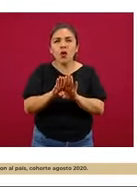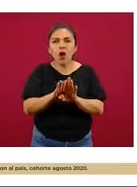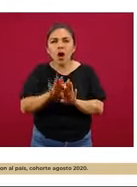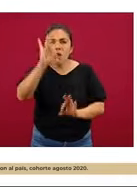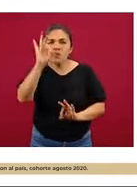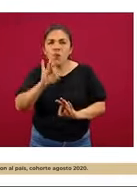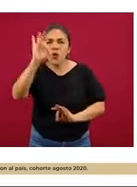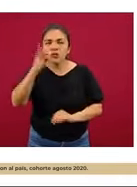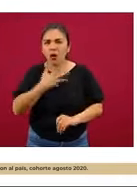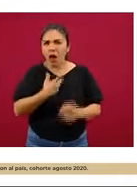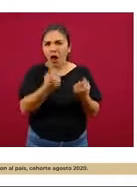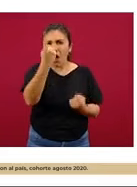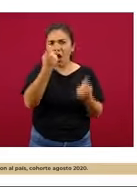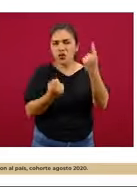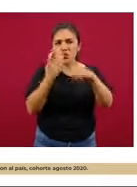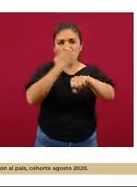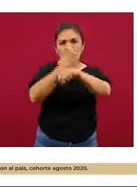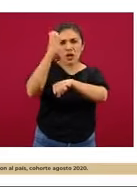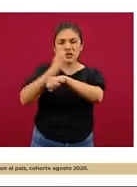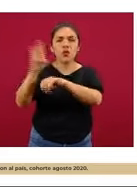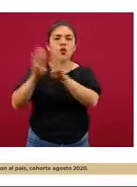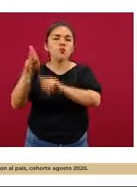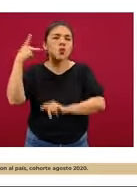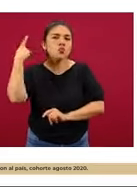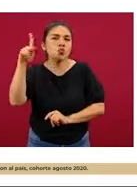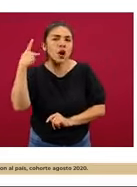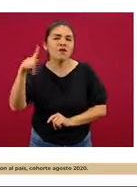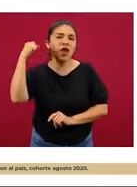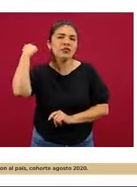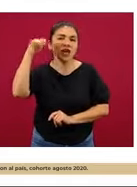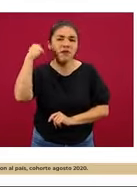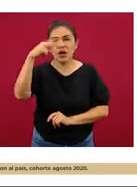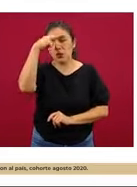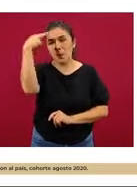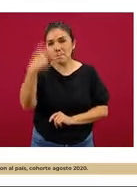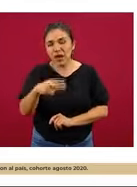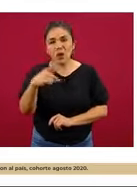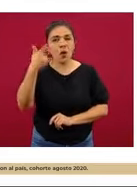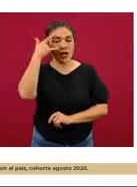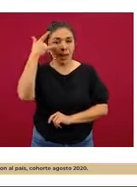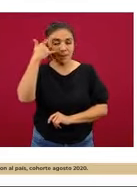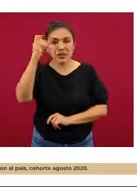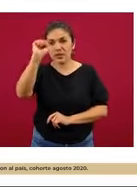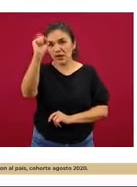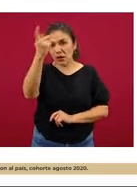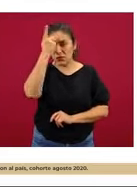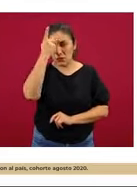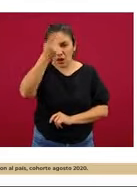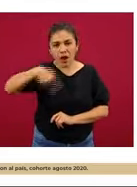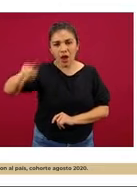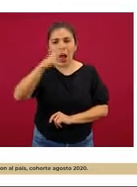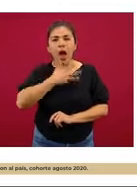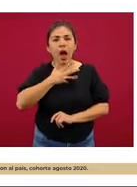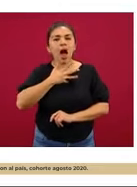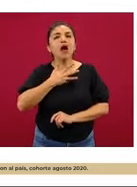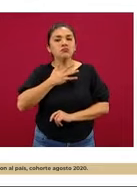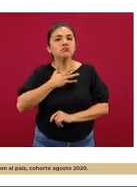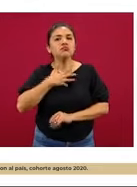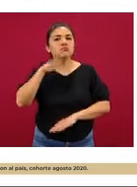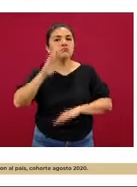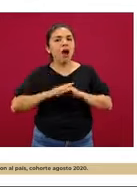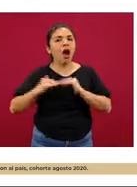hay entidades federativas como Puebla, Tabasco, México, Campeche y San Luis Potosí que presentan las tasas un poco